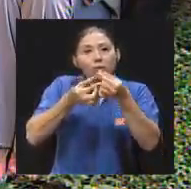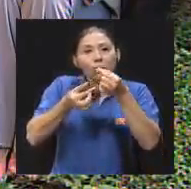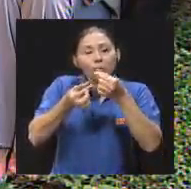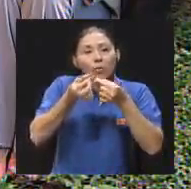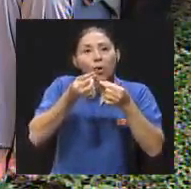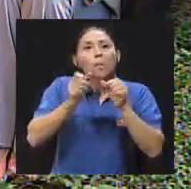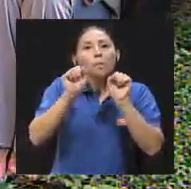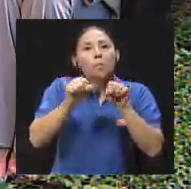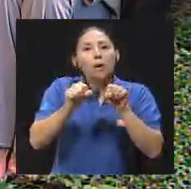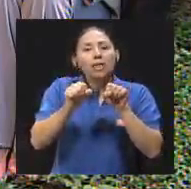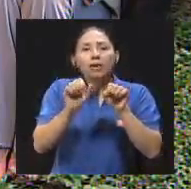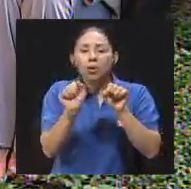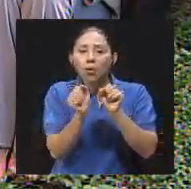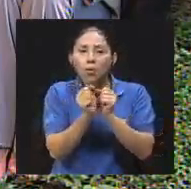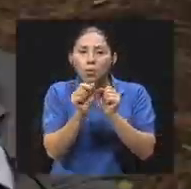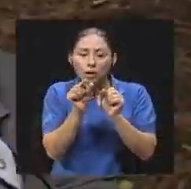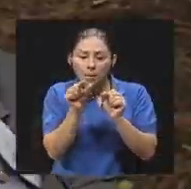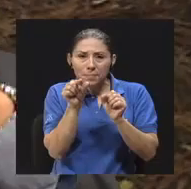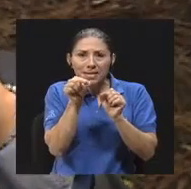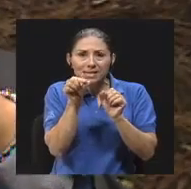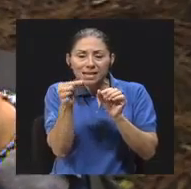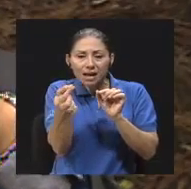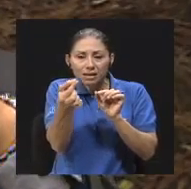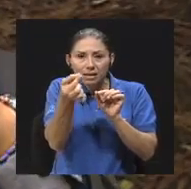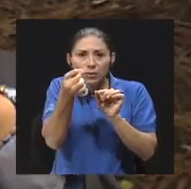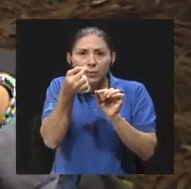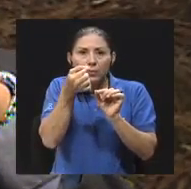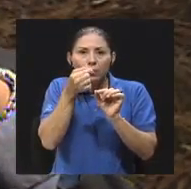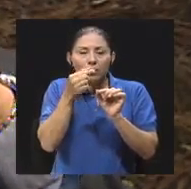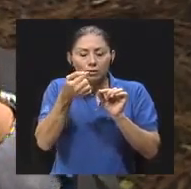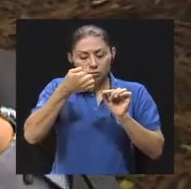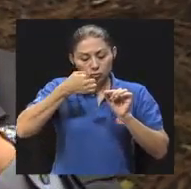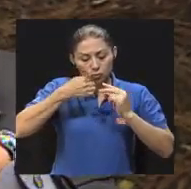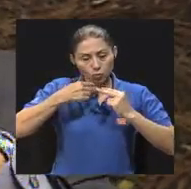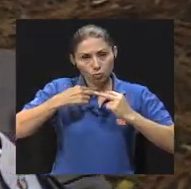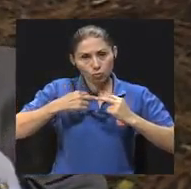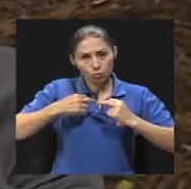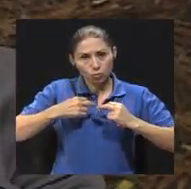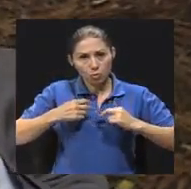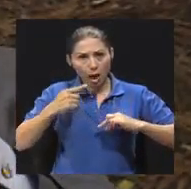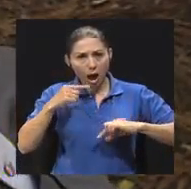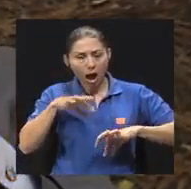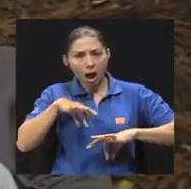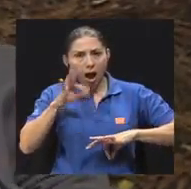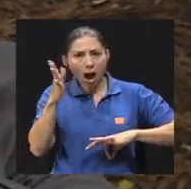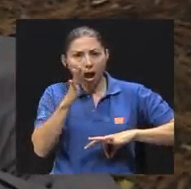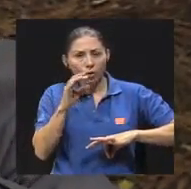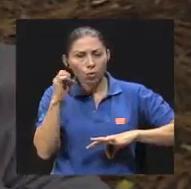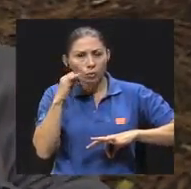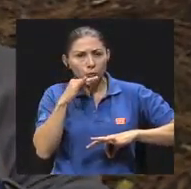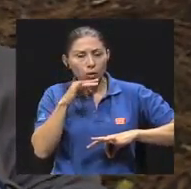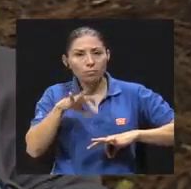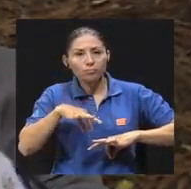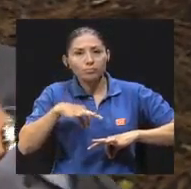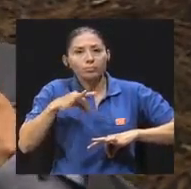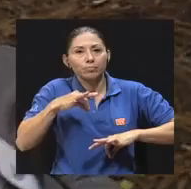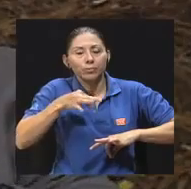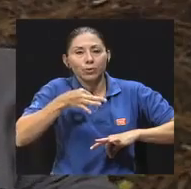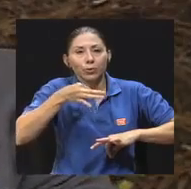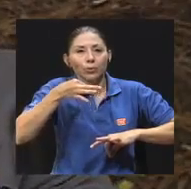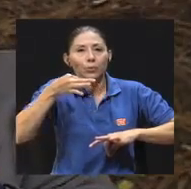una pinza chiquitica, minúscula, que toma un pedacito de lo que creamos sospechoso para analizarlo en el